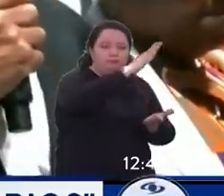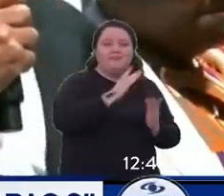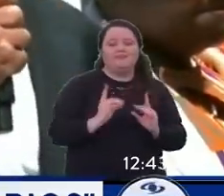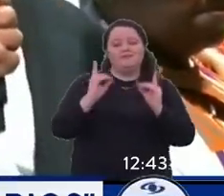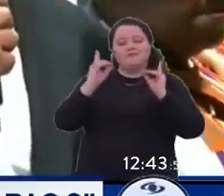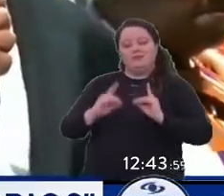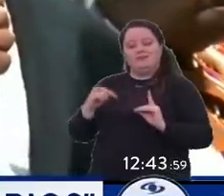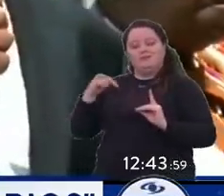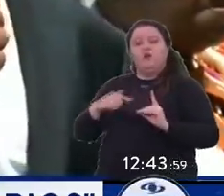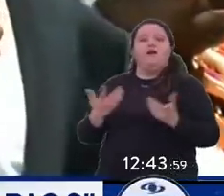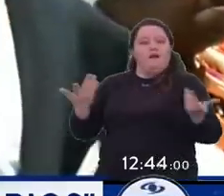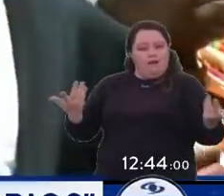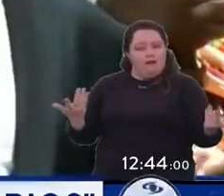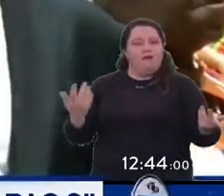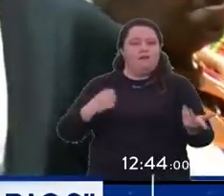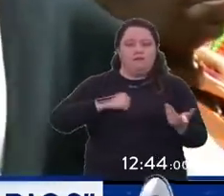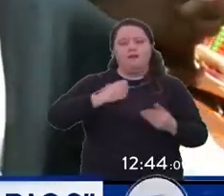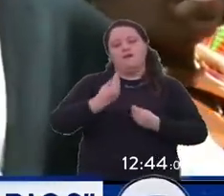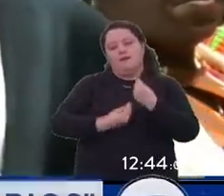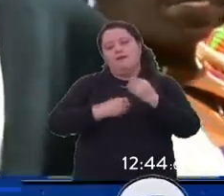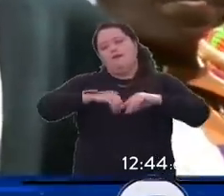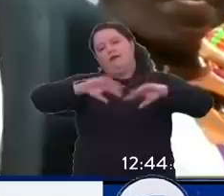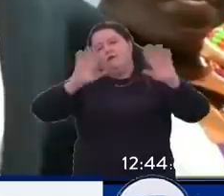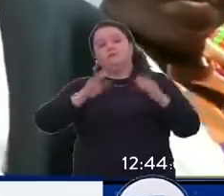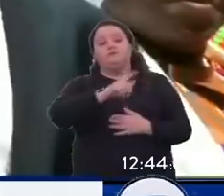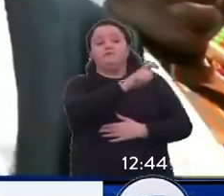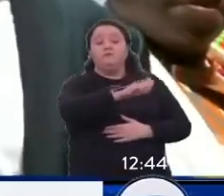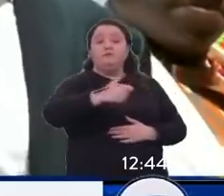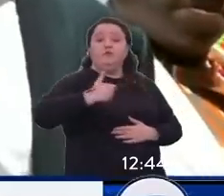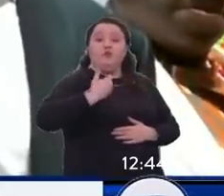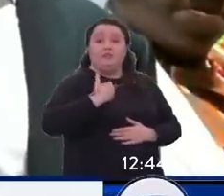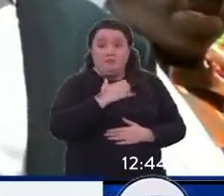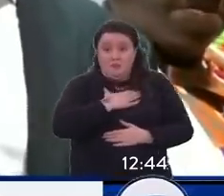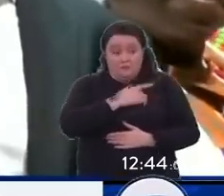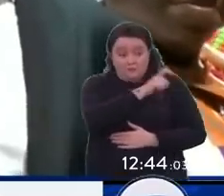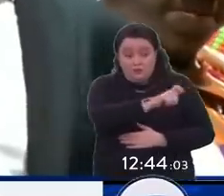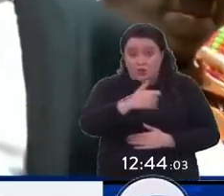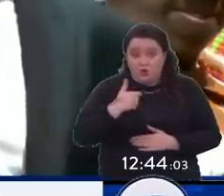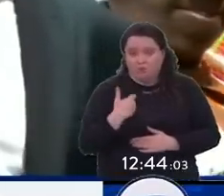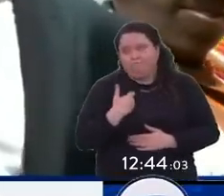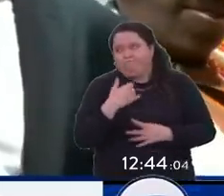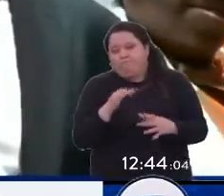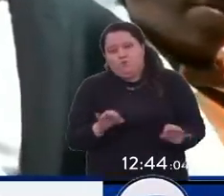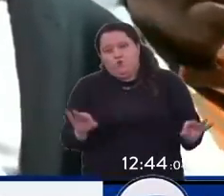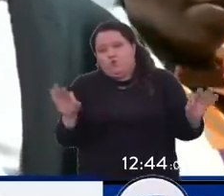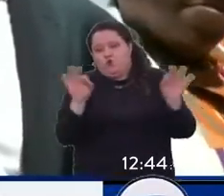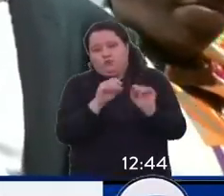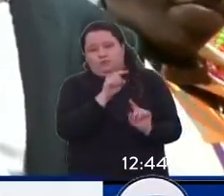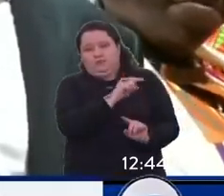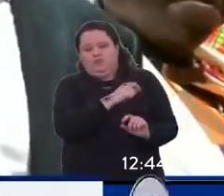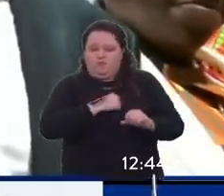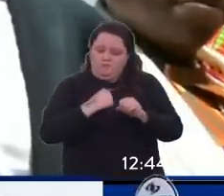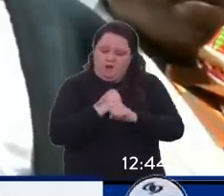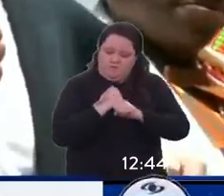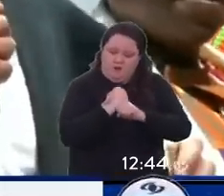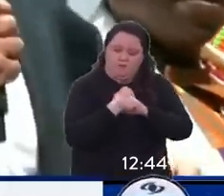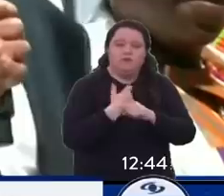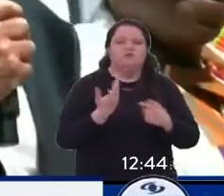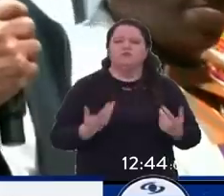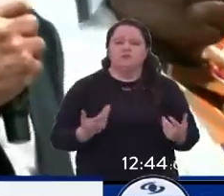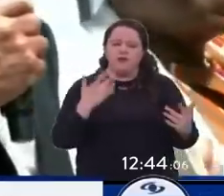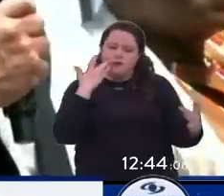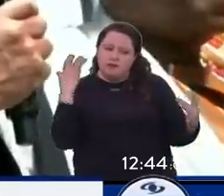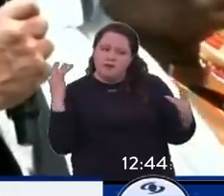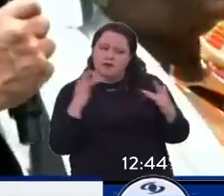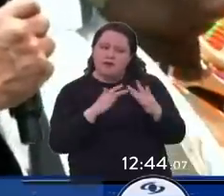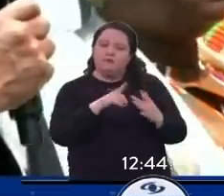lo que vamos a hacer. Por supuesto, la juventud para mí es esencial y trabajaré por oportunidades